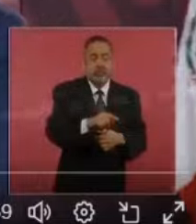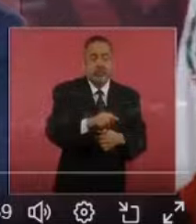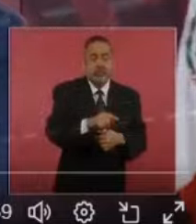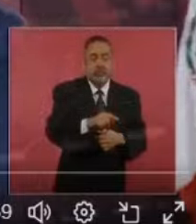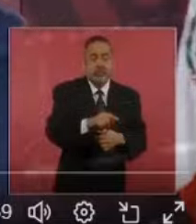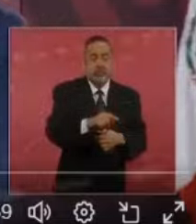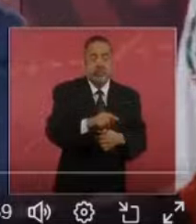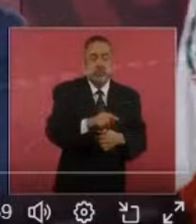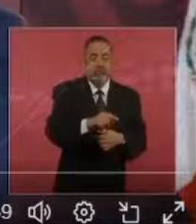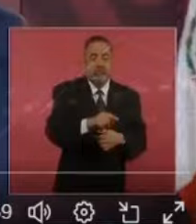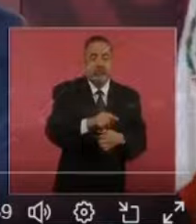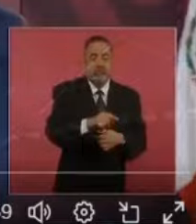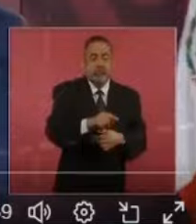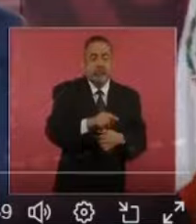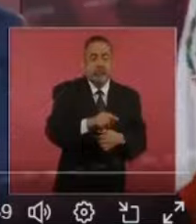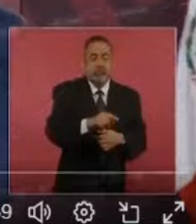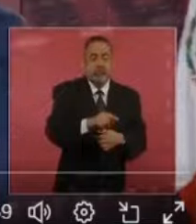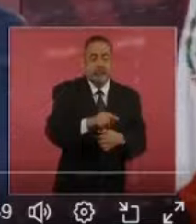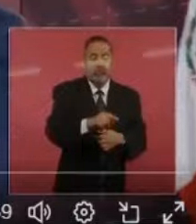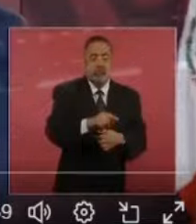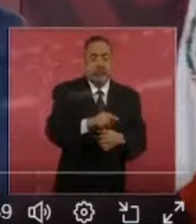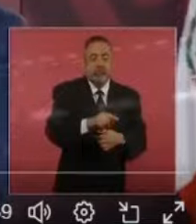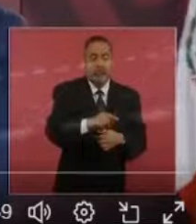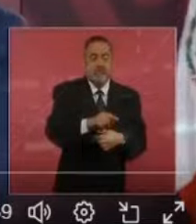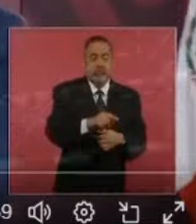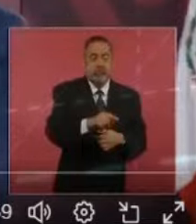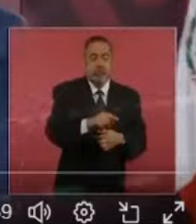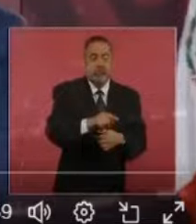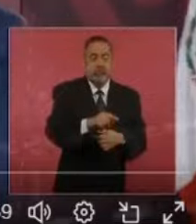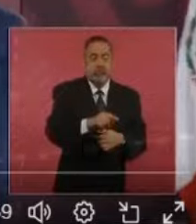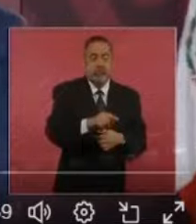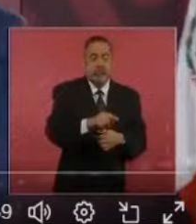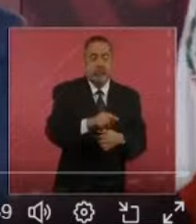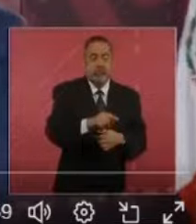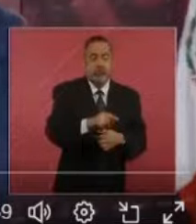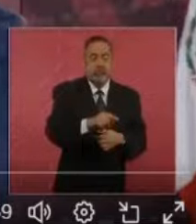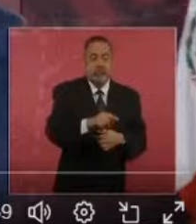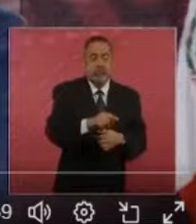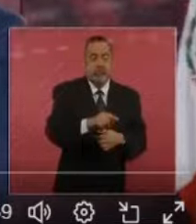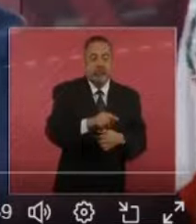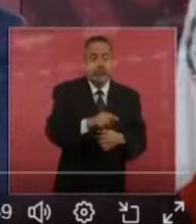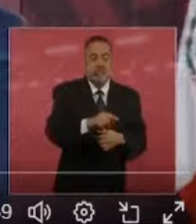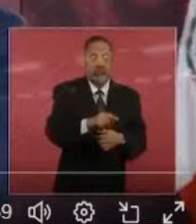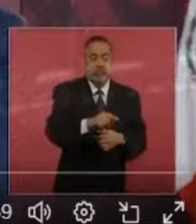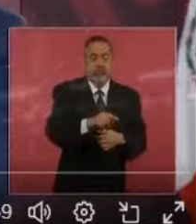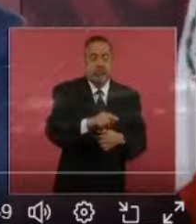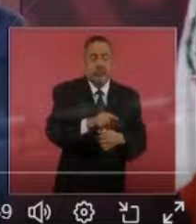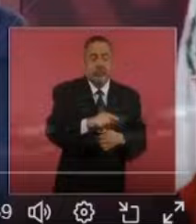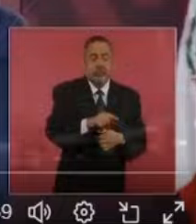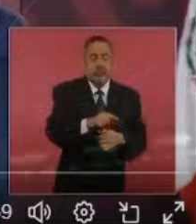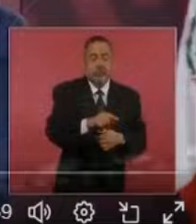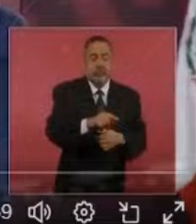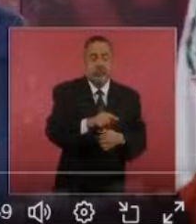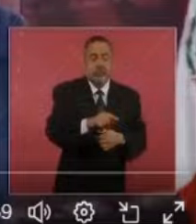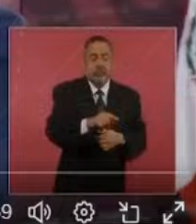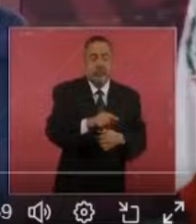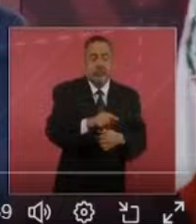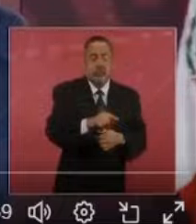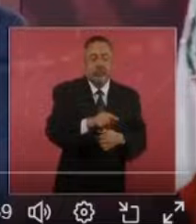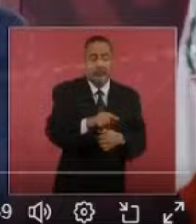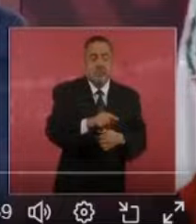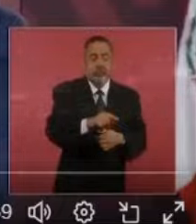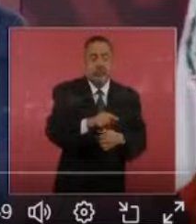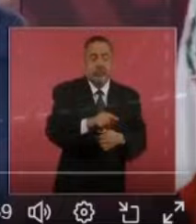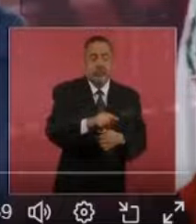eso que les comparto familia este video donde el presidente aclara Cómo son las para que no se me dejen